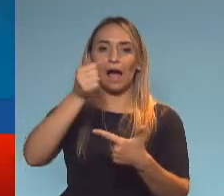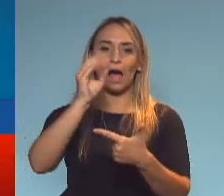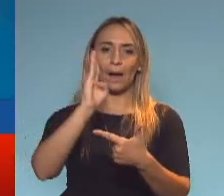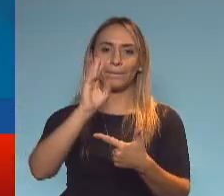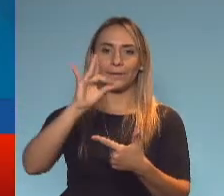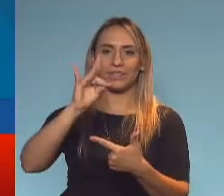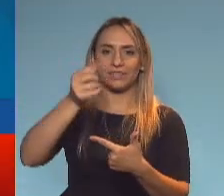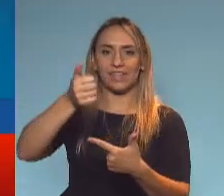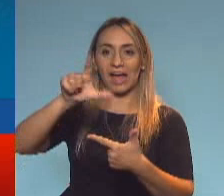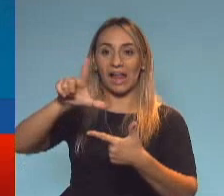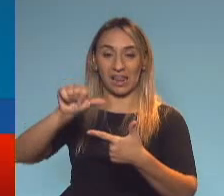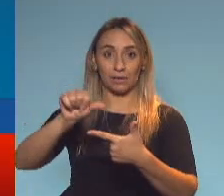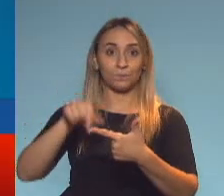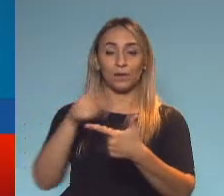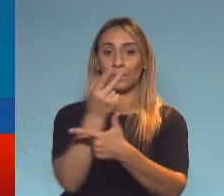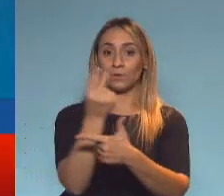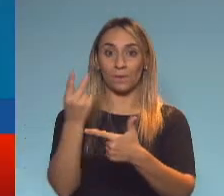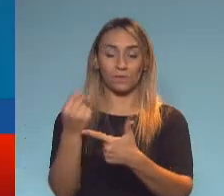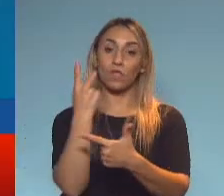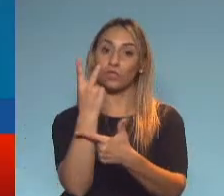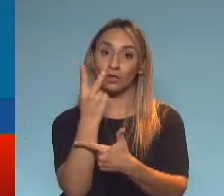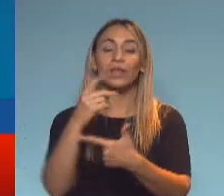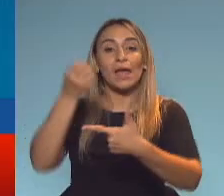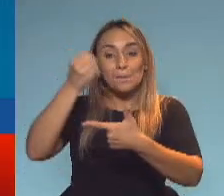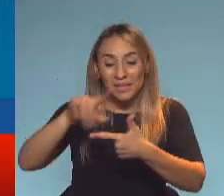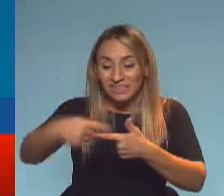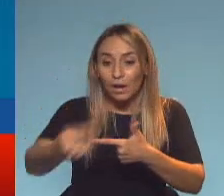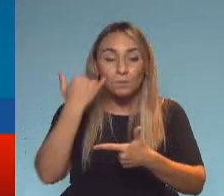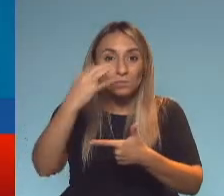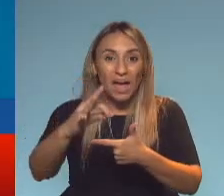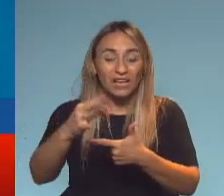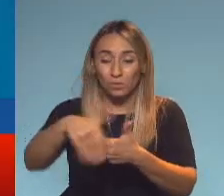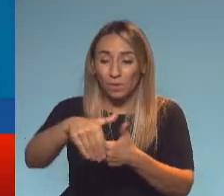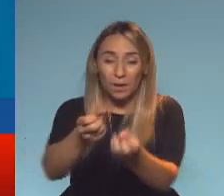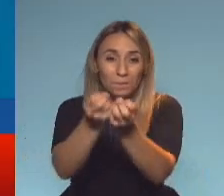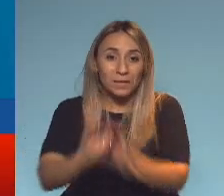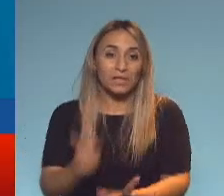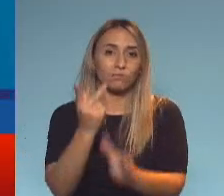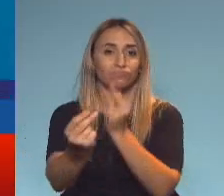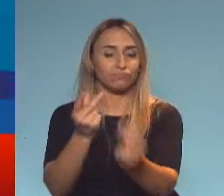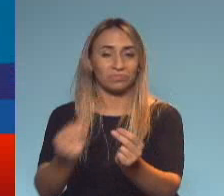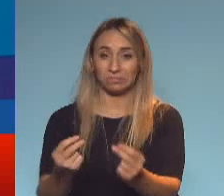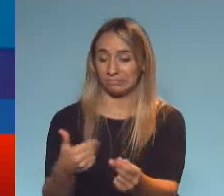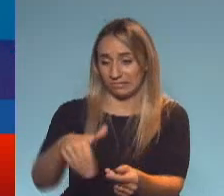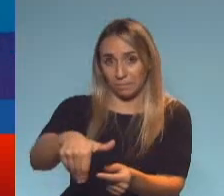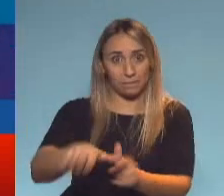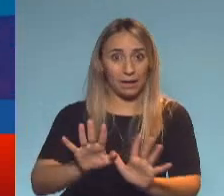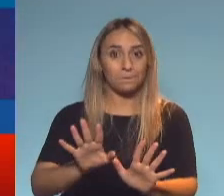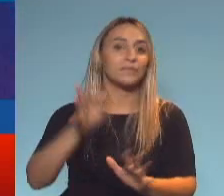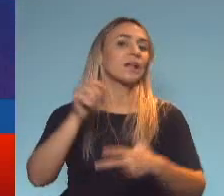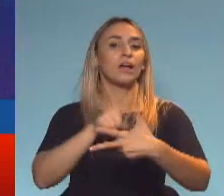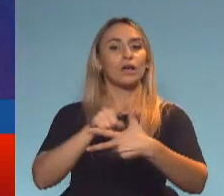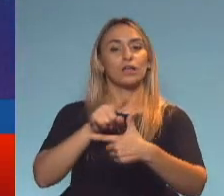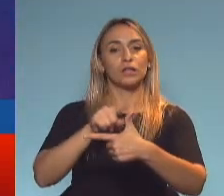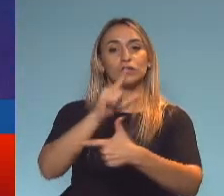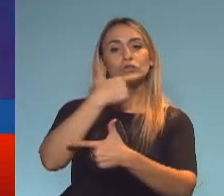comenzarían a aplicarse en Cuba a partir de mayo. Ya, no falta nada. Falta nada para esto. De hecho, la Soberana 2 comenzaron con